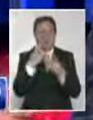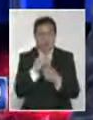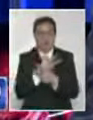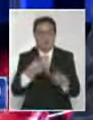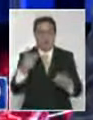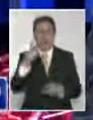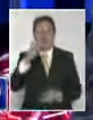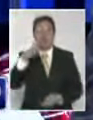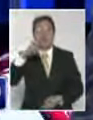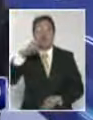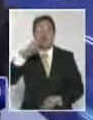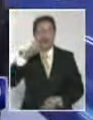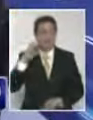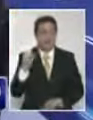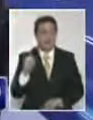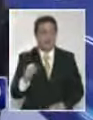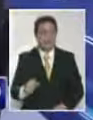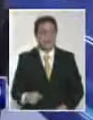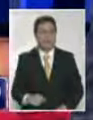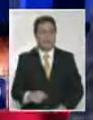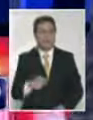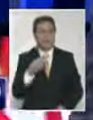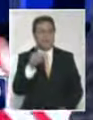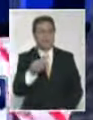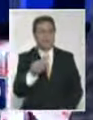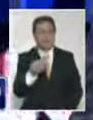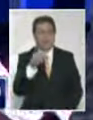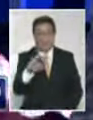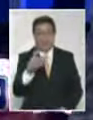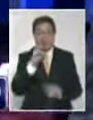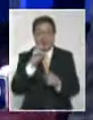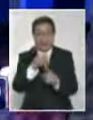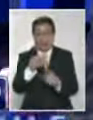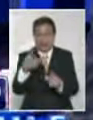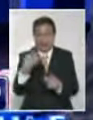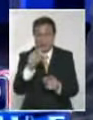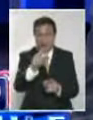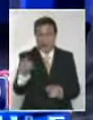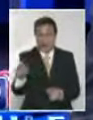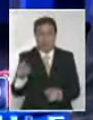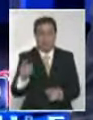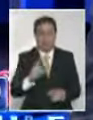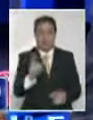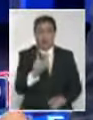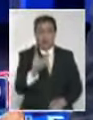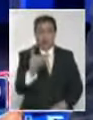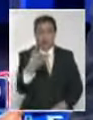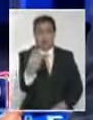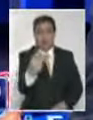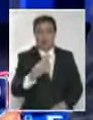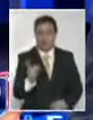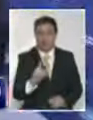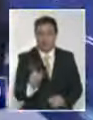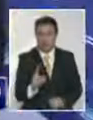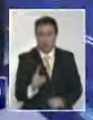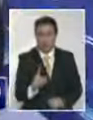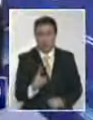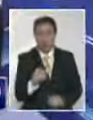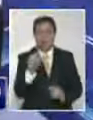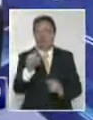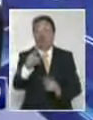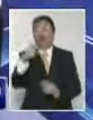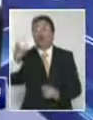democracia. ¿Pero qué era? ¿Miedo? No, ¿de quién? ¿De ellos? Sí, exactamente. No, no, no, no era miedo. Yo todo lo contrario estoy diciendo. No, no, pero de